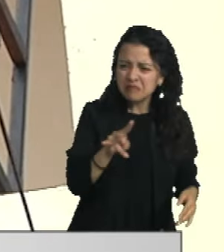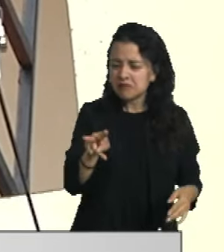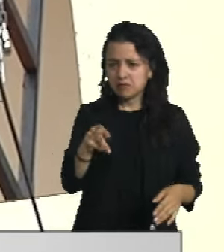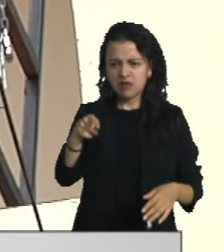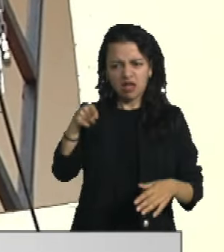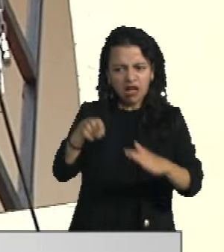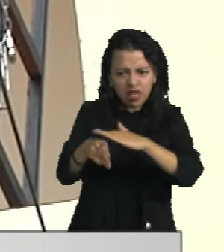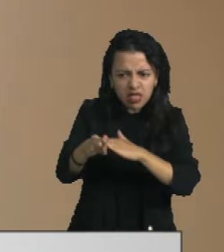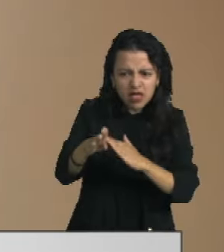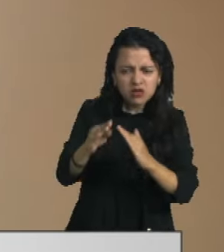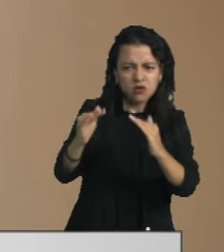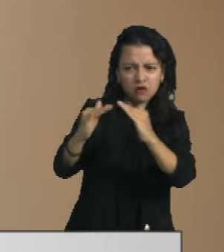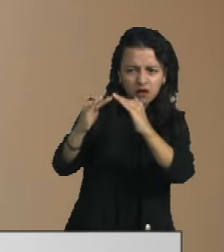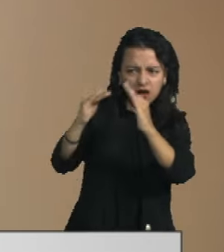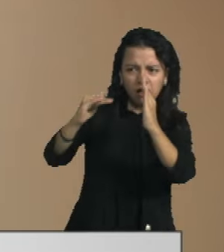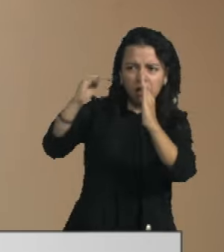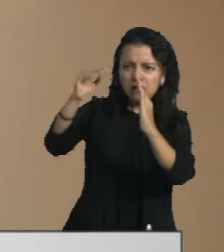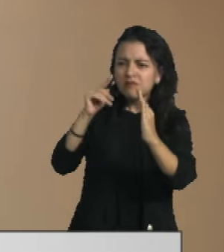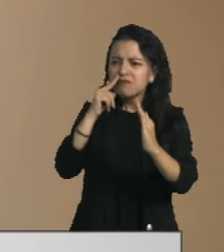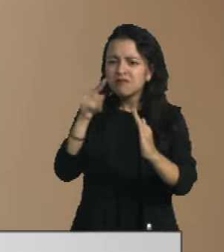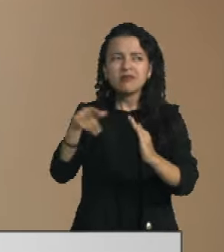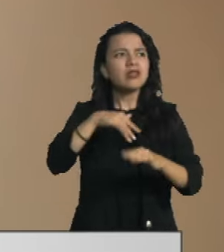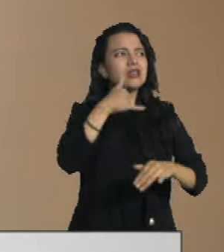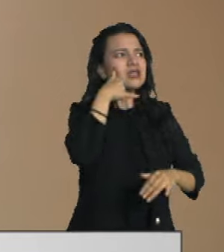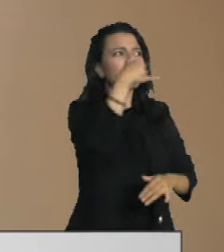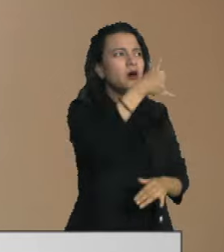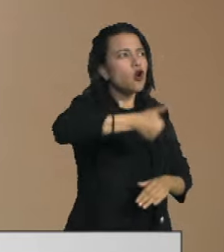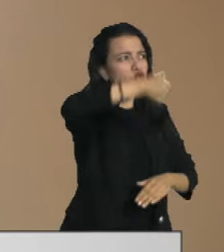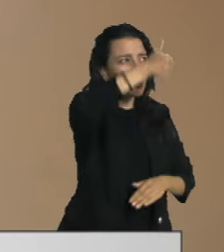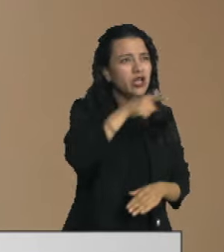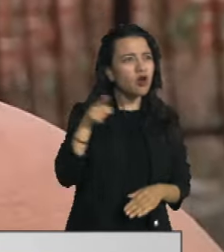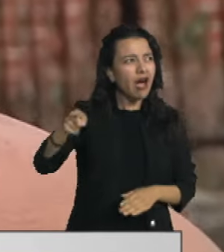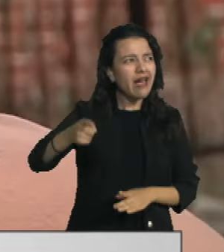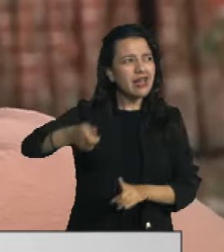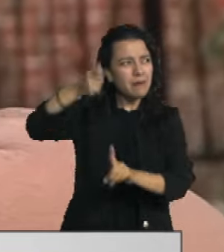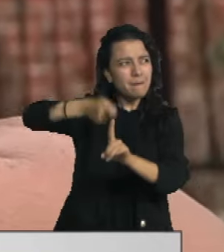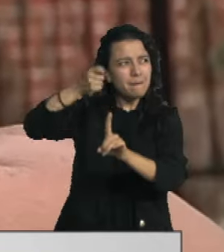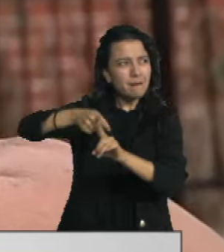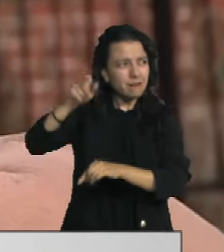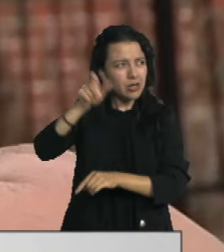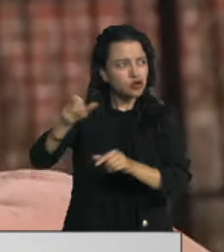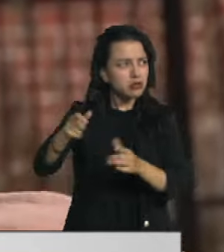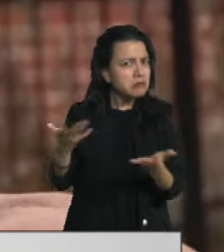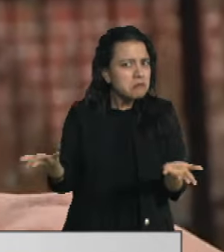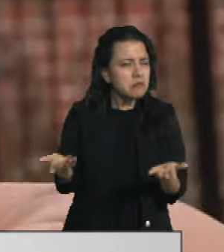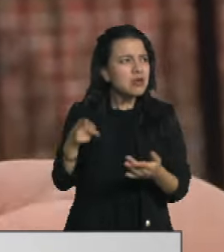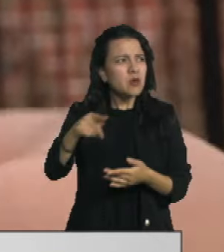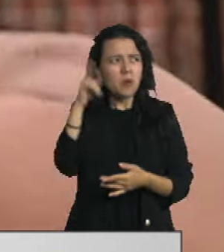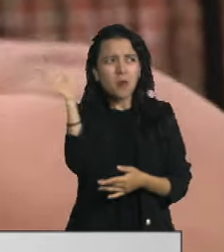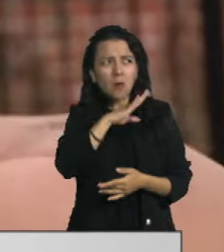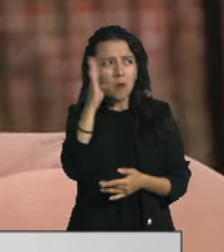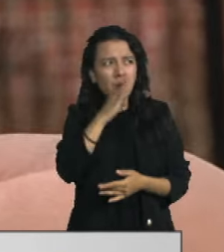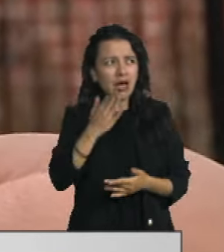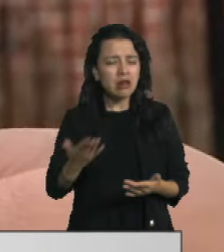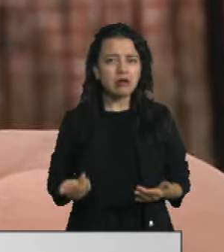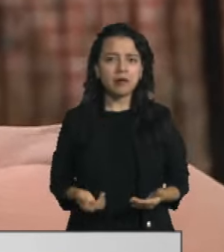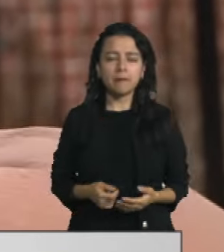de ellos relató que alertaron al dueño de la propiedad. Cuando llamamos al hermano mío, que es el dueño del